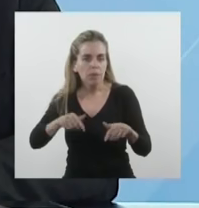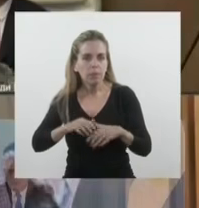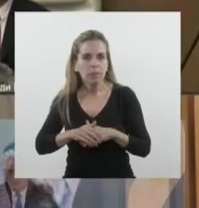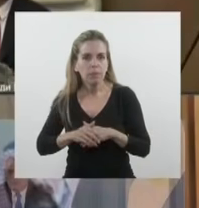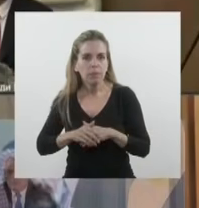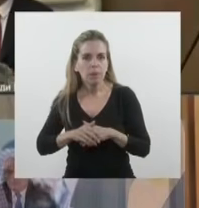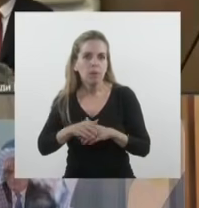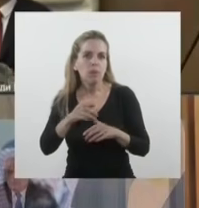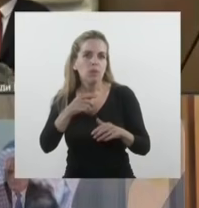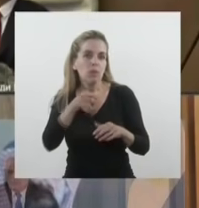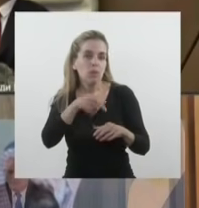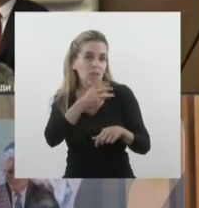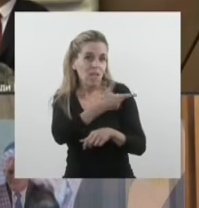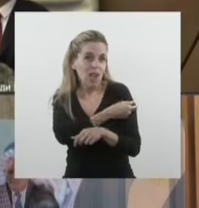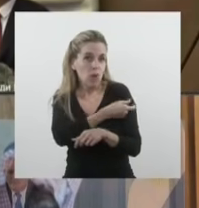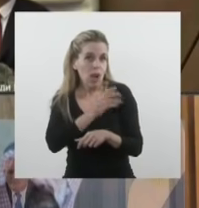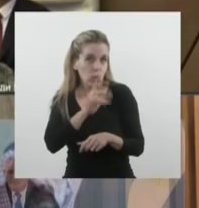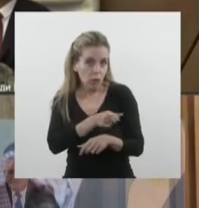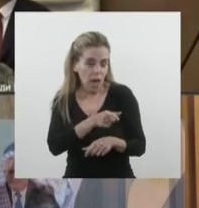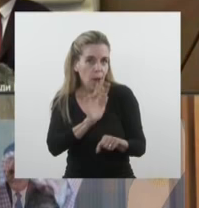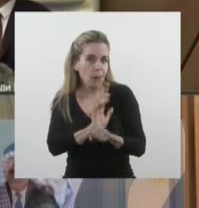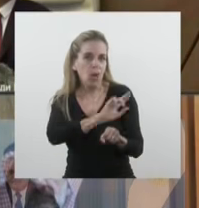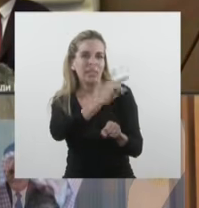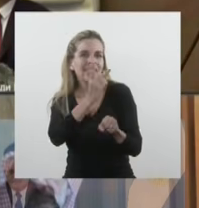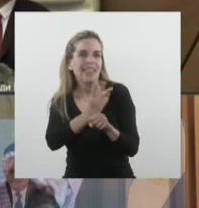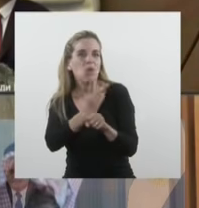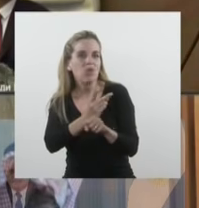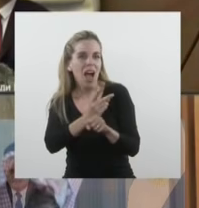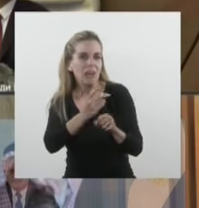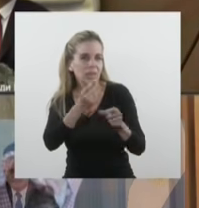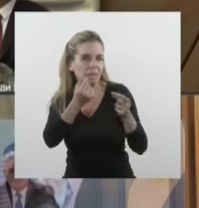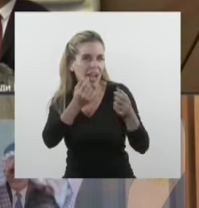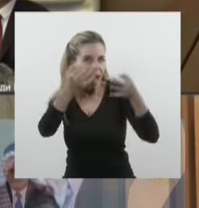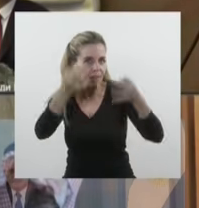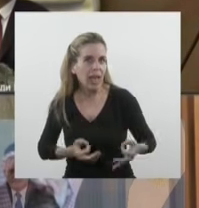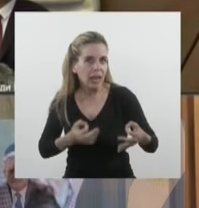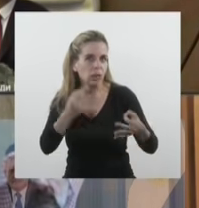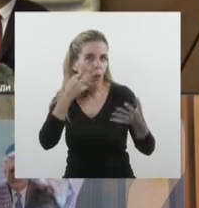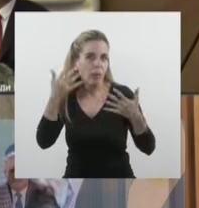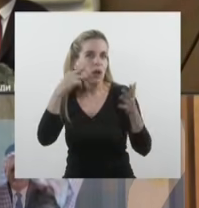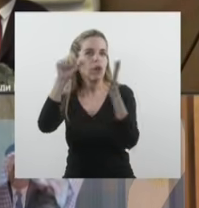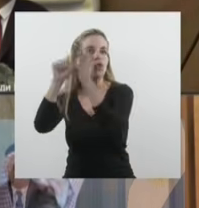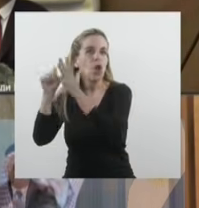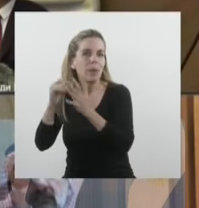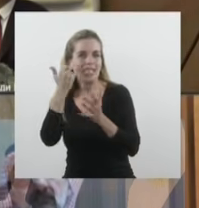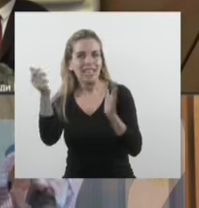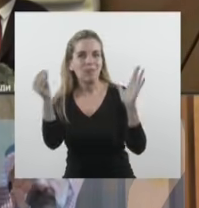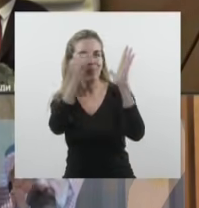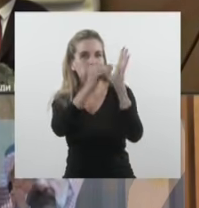somos el número dos en cuanto a la cantidad de los países que registraron la vacuna